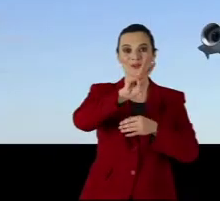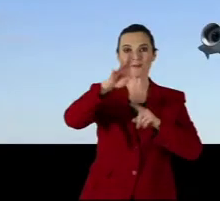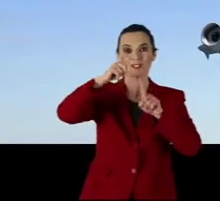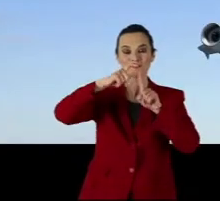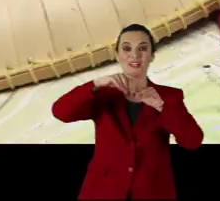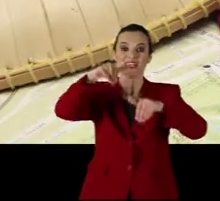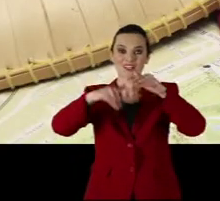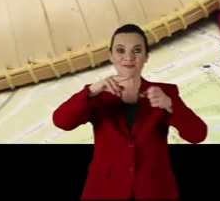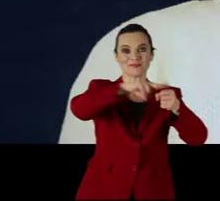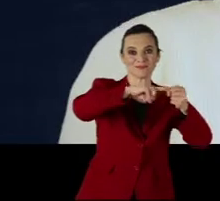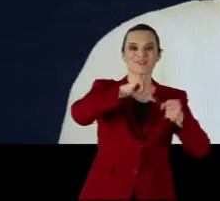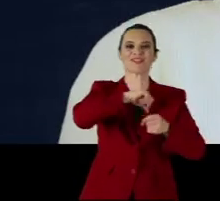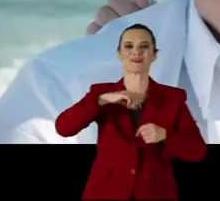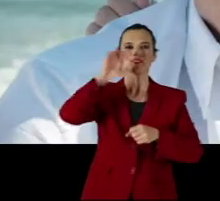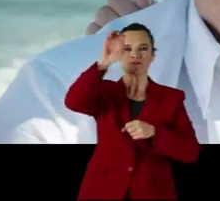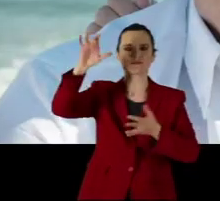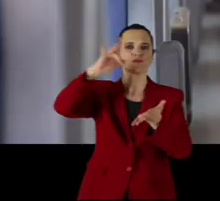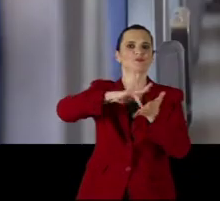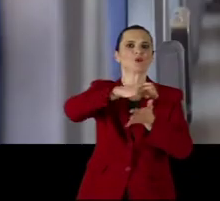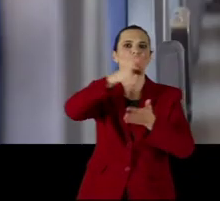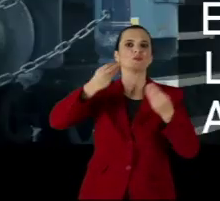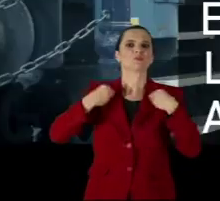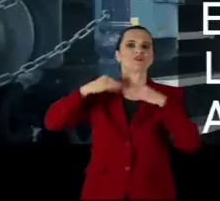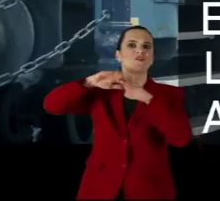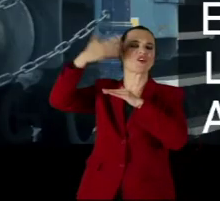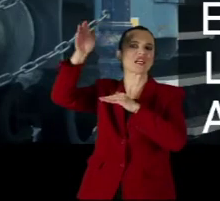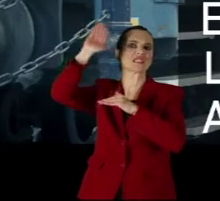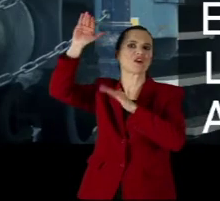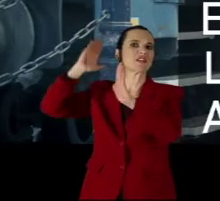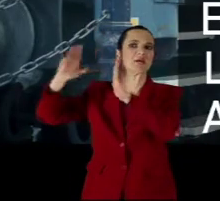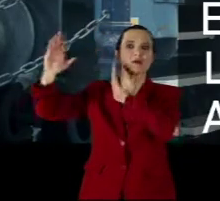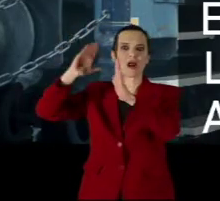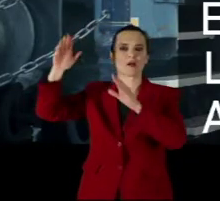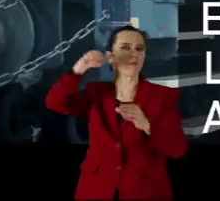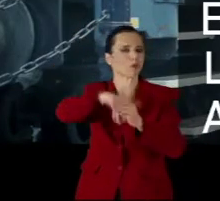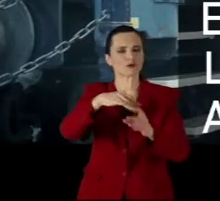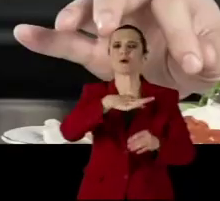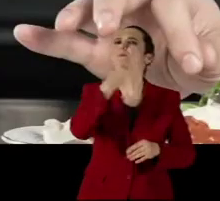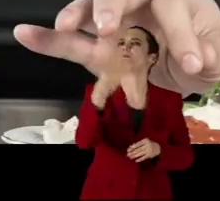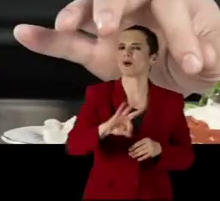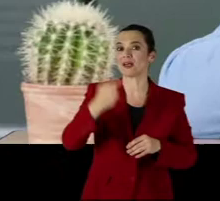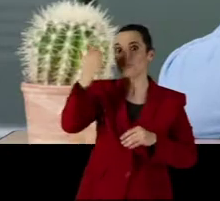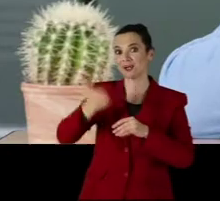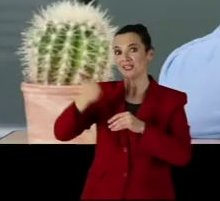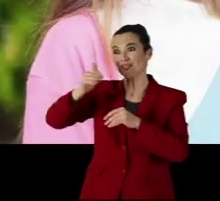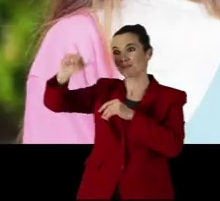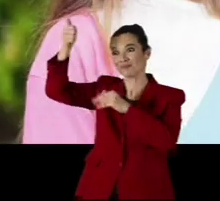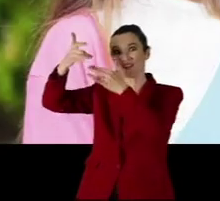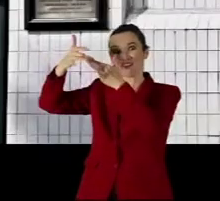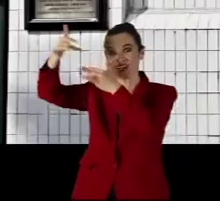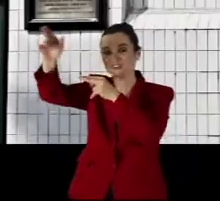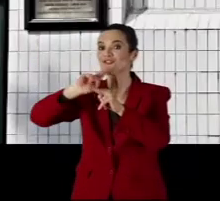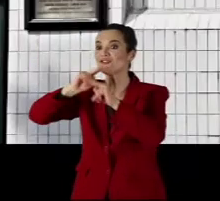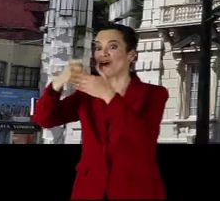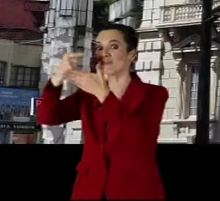Si estás temporalmente en el extranjero, puedes votar en las elecciones locales y autonómicas del próximo 24 de mayo. Debes estar inscrito